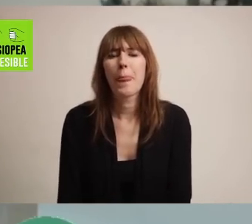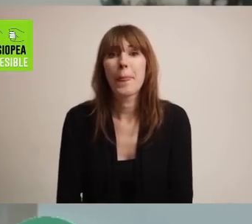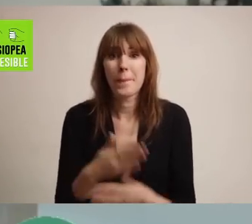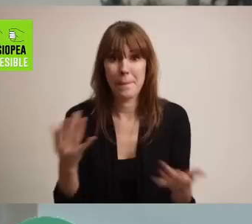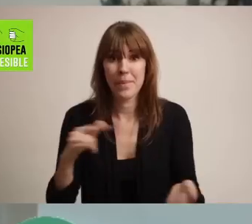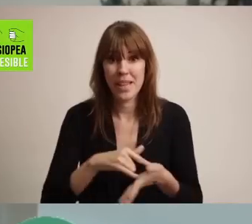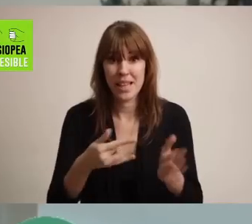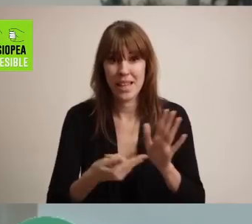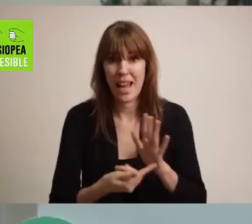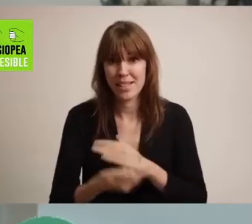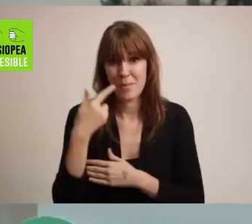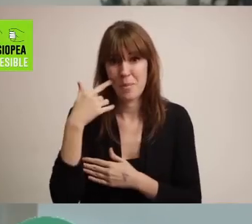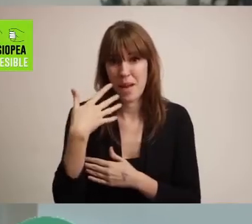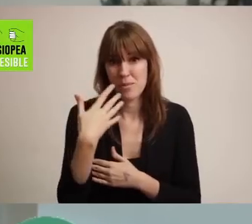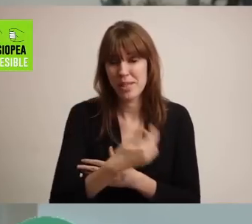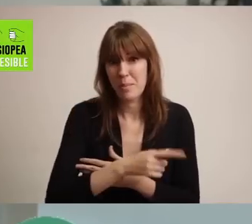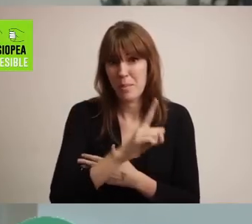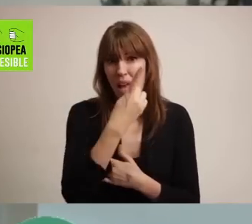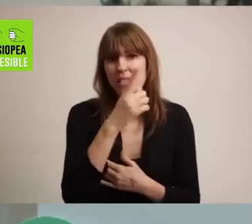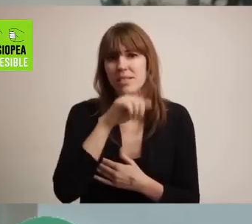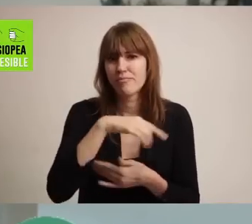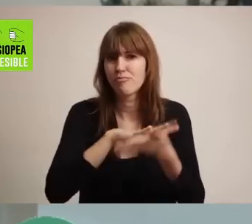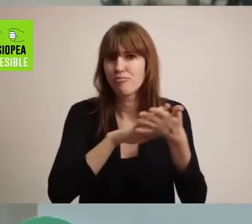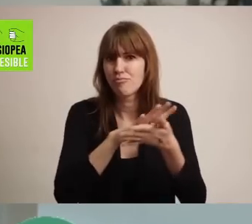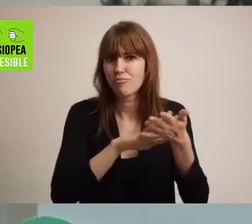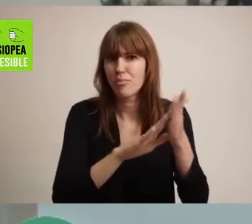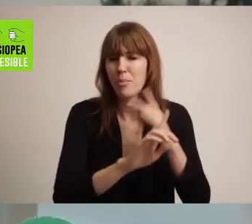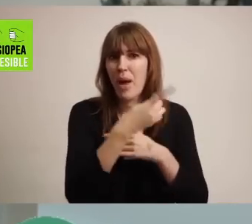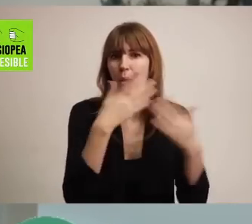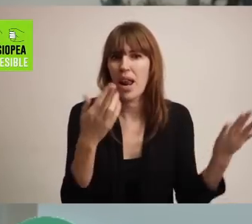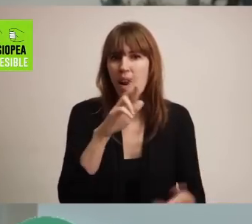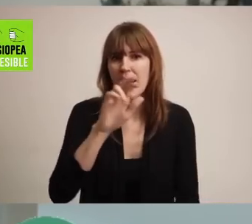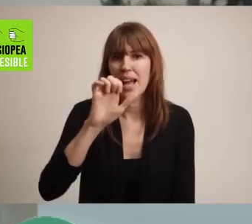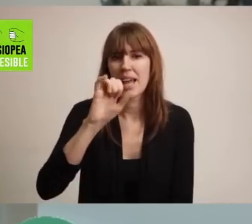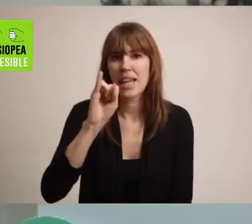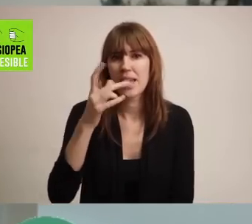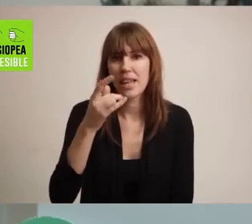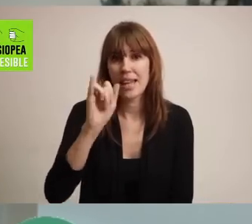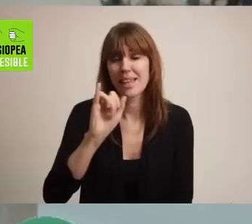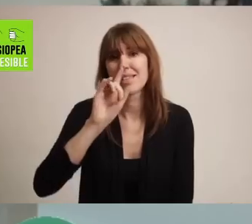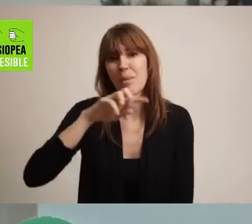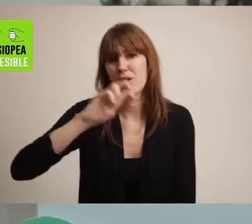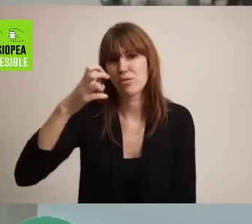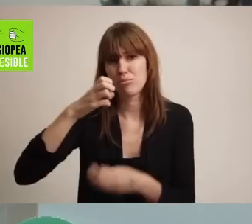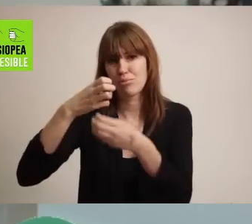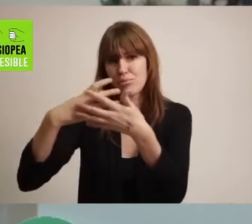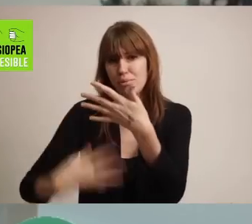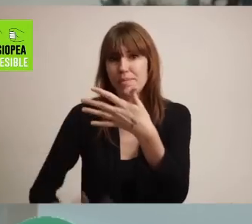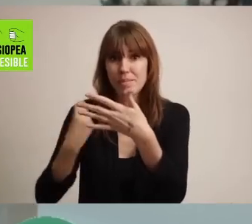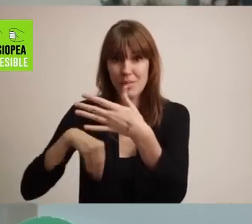las que más se conocen, y es por la que más se comentan, es el Reiki y todas sus variantes.